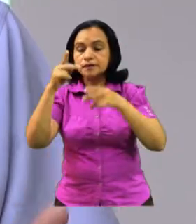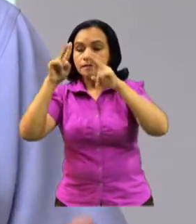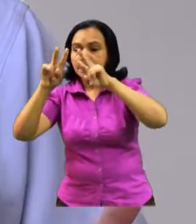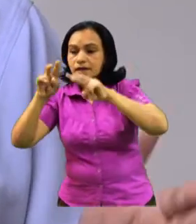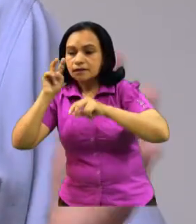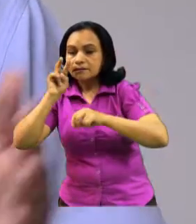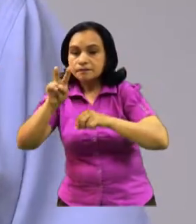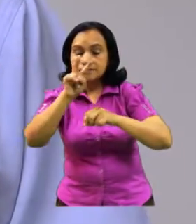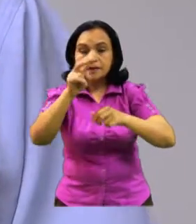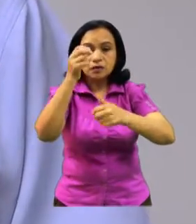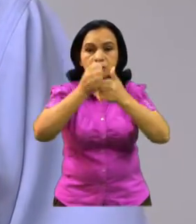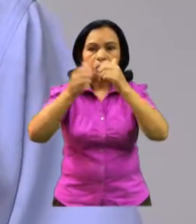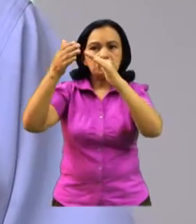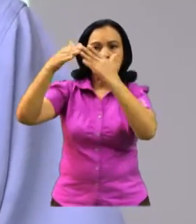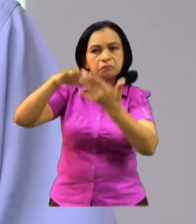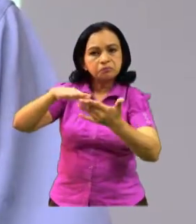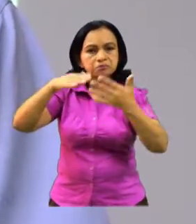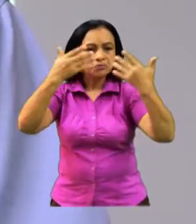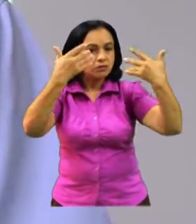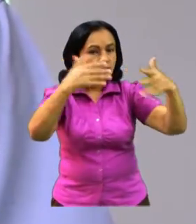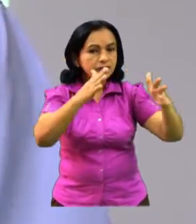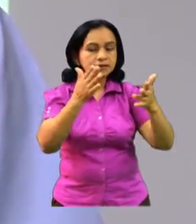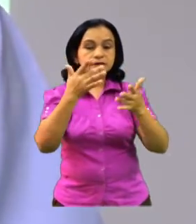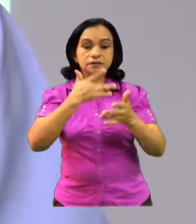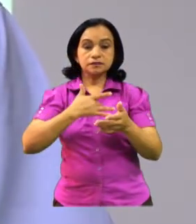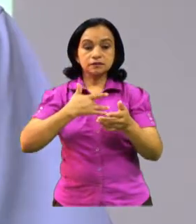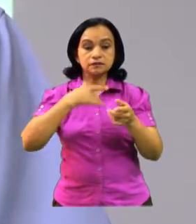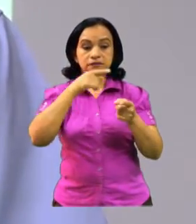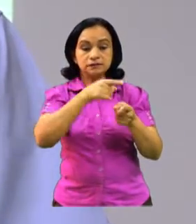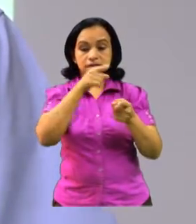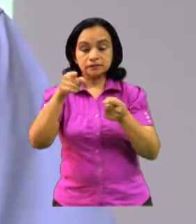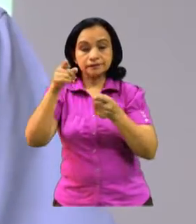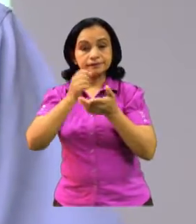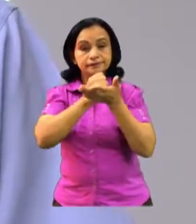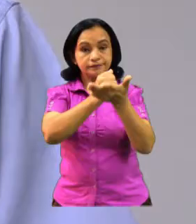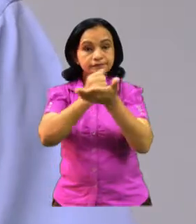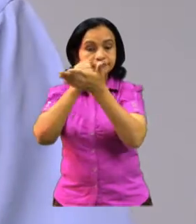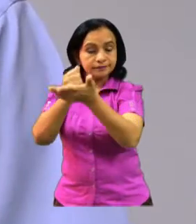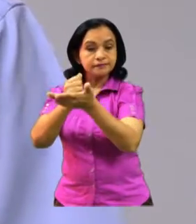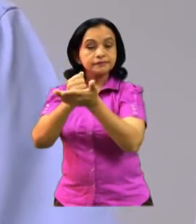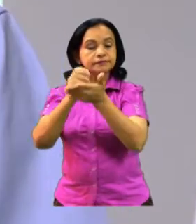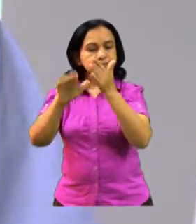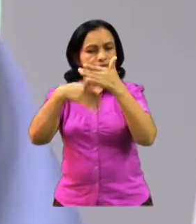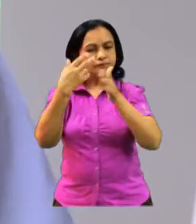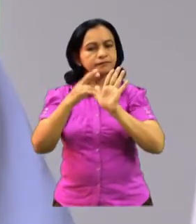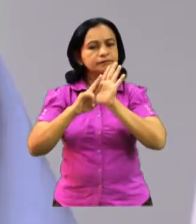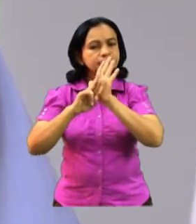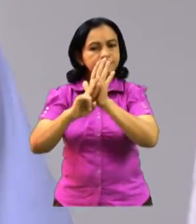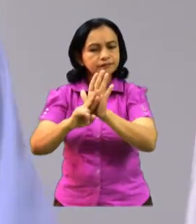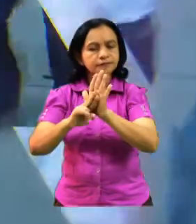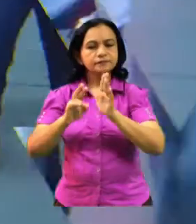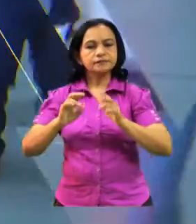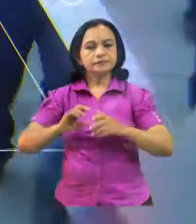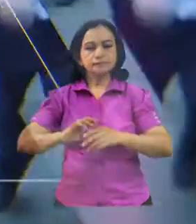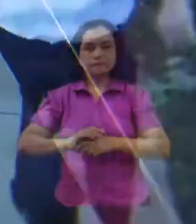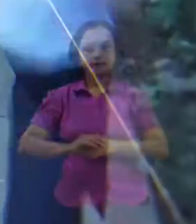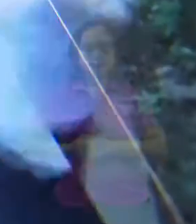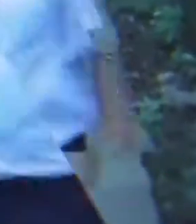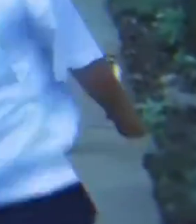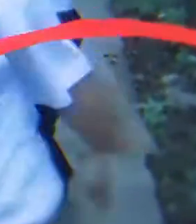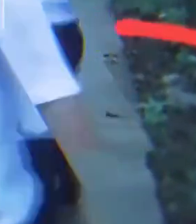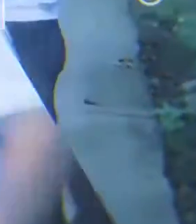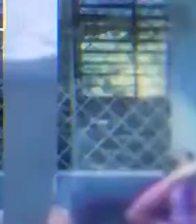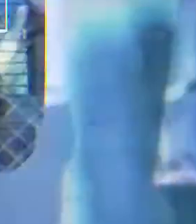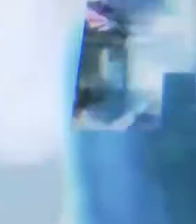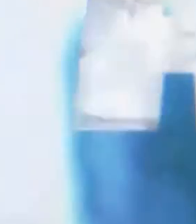dice, evaluar los daños que causó el sismo y las necesidades que tiene la población para poder responder adecuadamente ante este sismo.